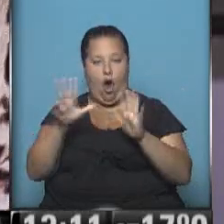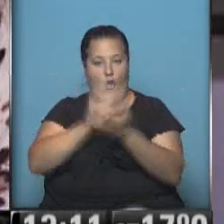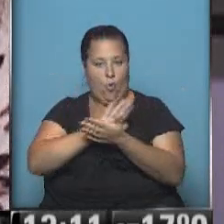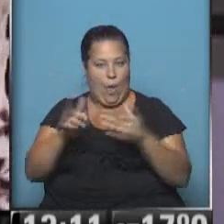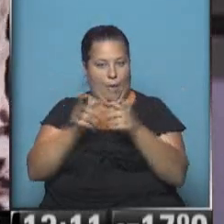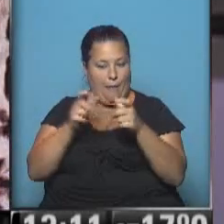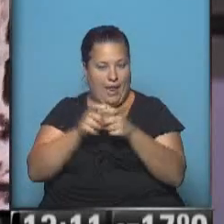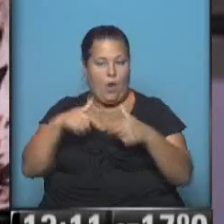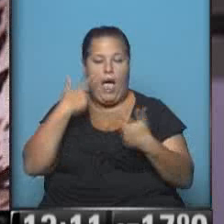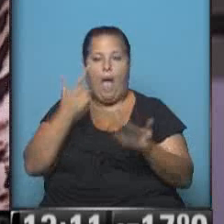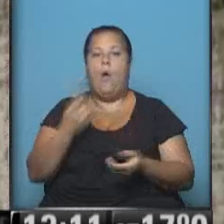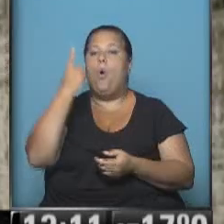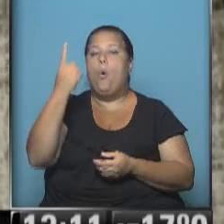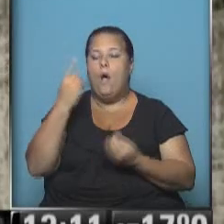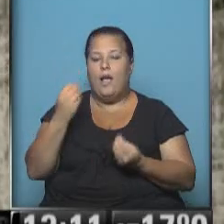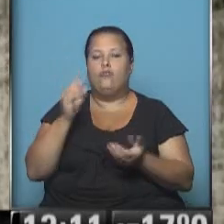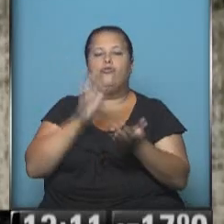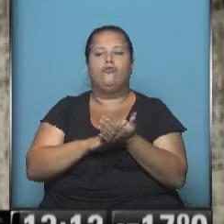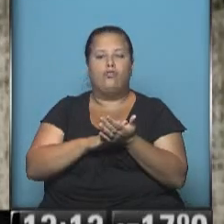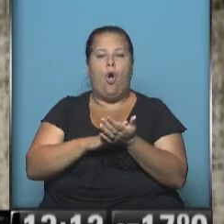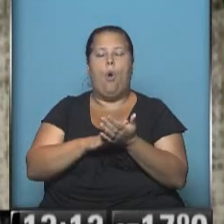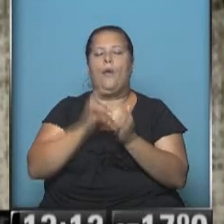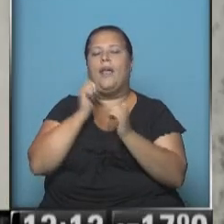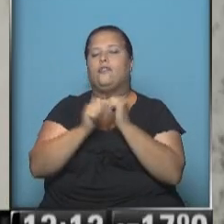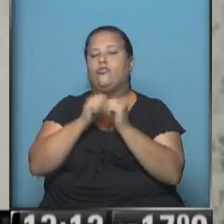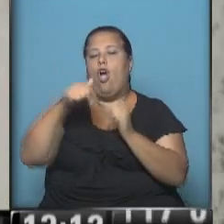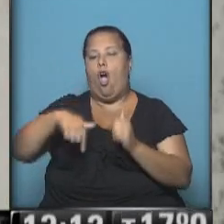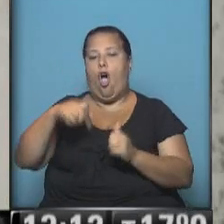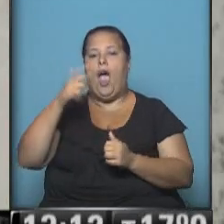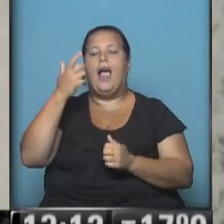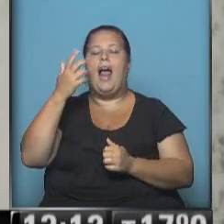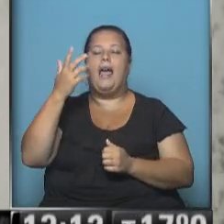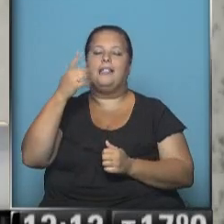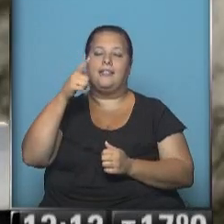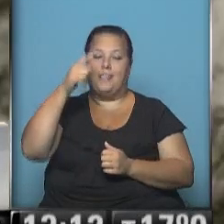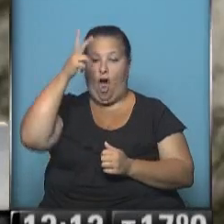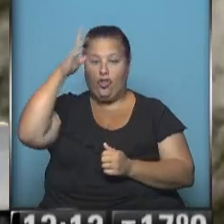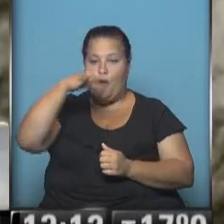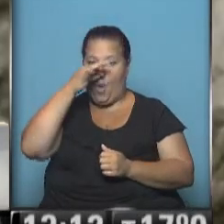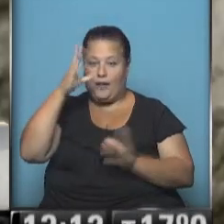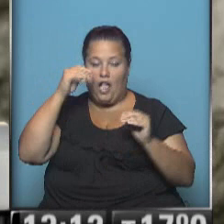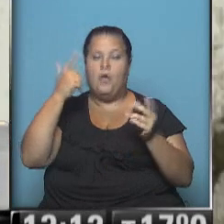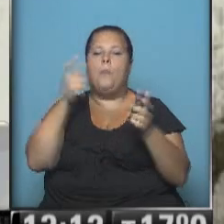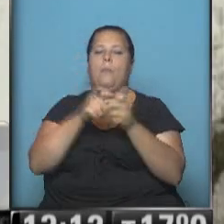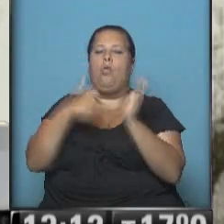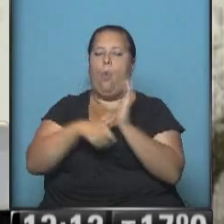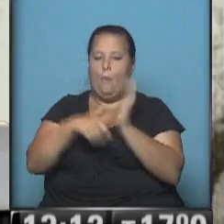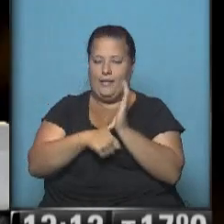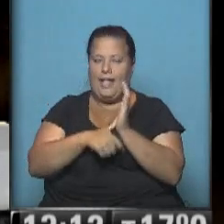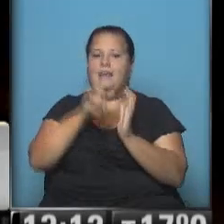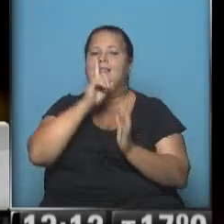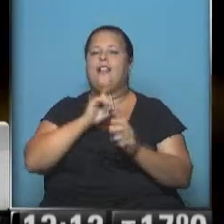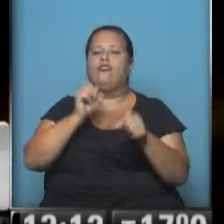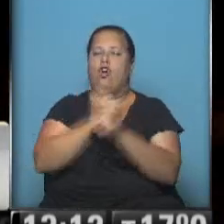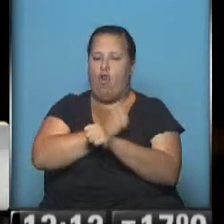nuevas películas que tenemos para ver. Una de ellas tiene que ver con una proyección para hoy a las 19:40 en el cine Gaumont. Es este trabajo documental, Silencio